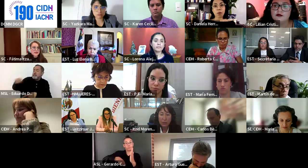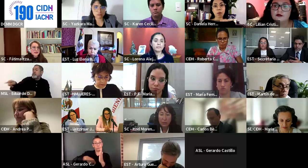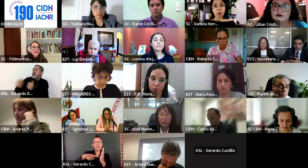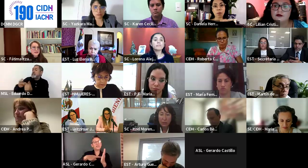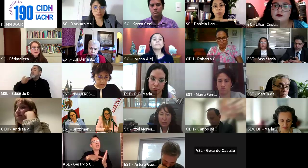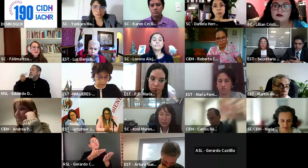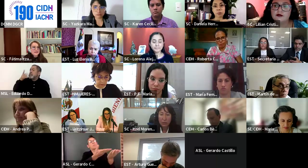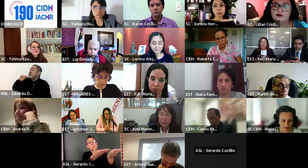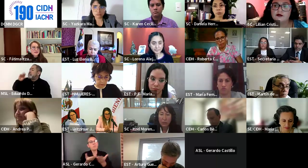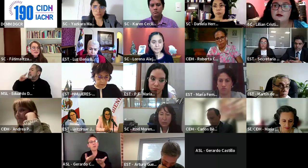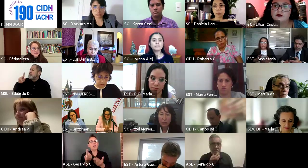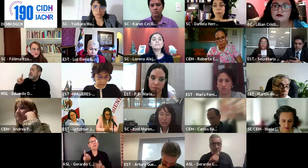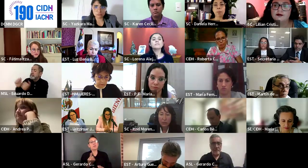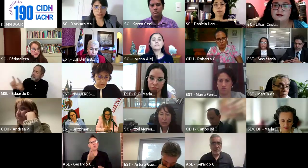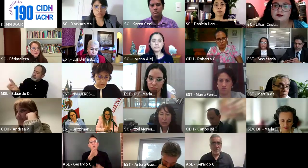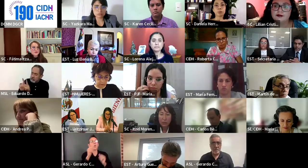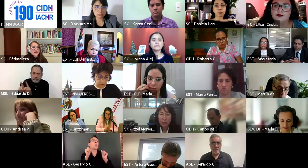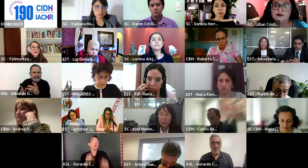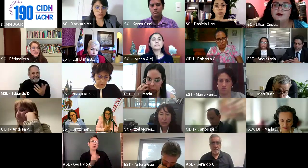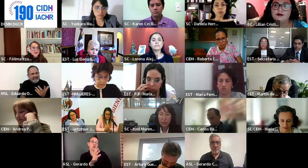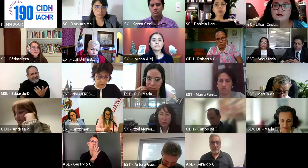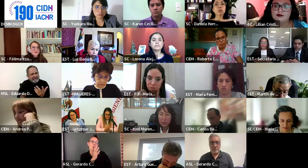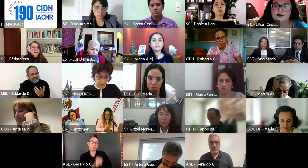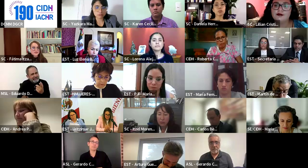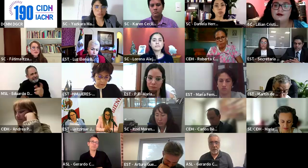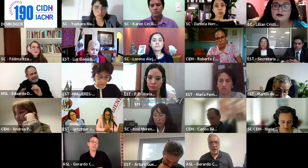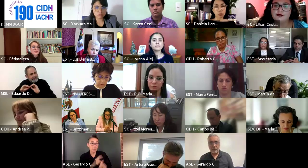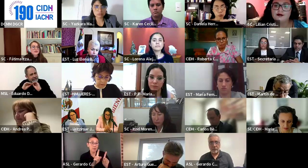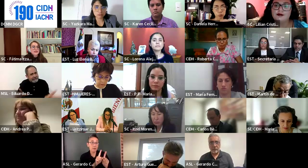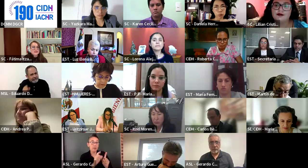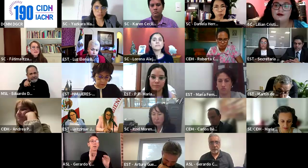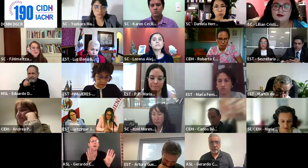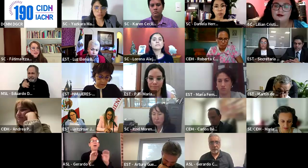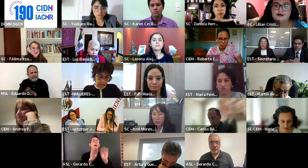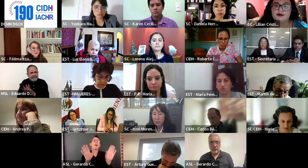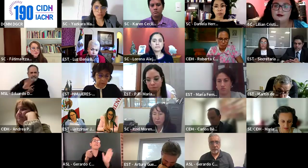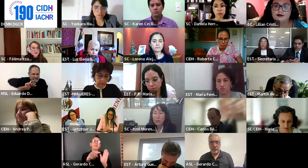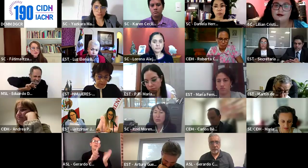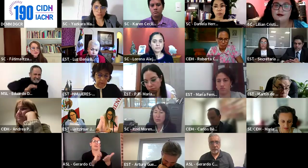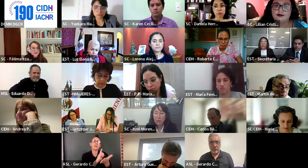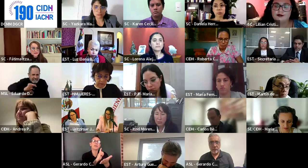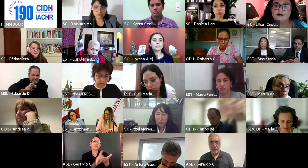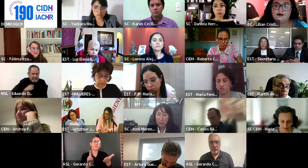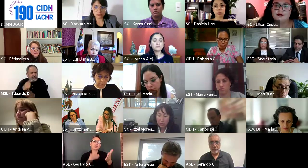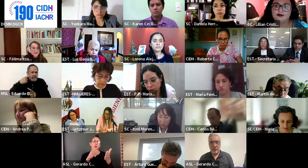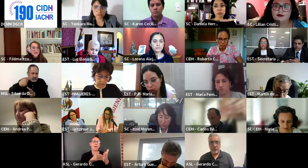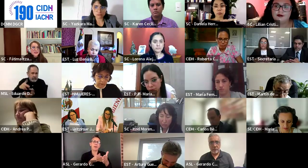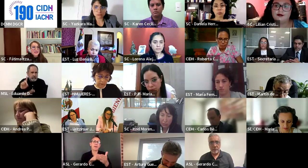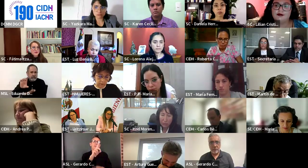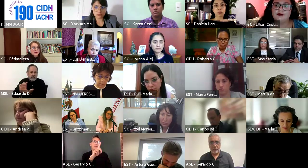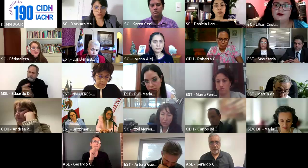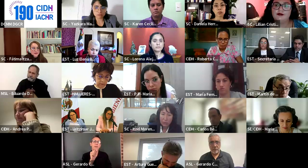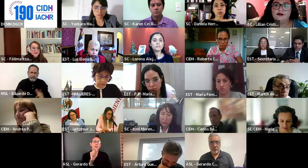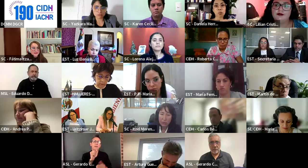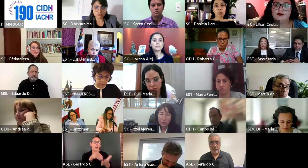hablar. Eso es sin duda una clara demostración de discriminación por motivos de discapacidad.